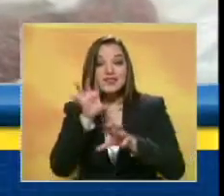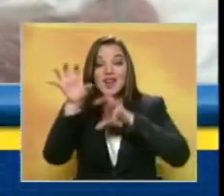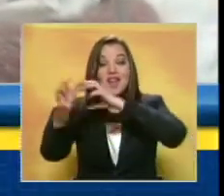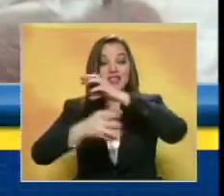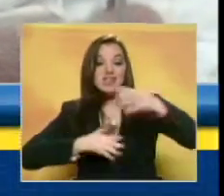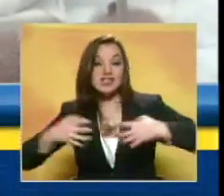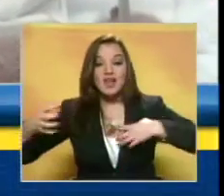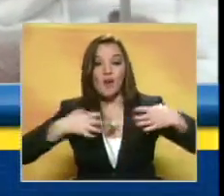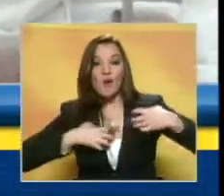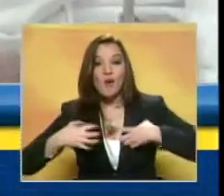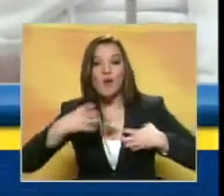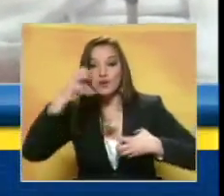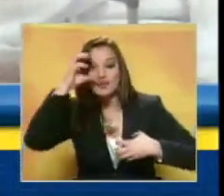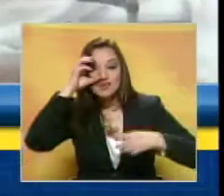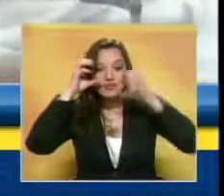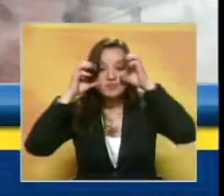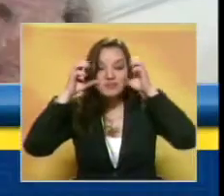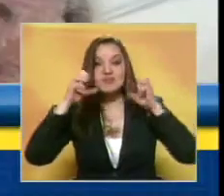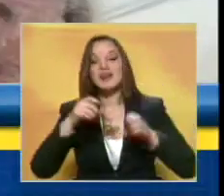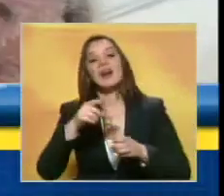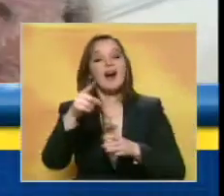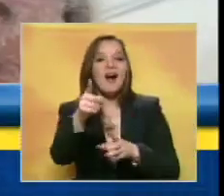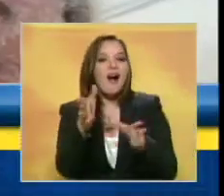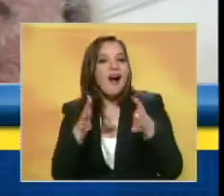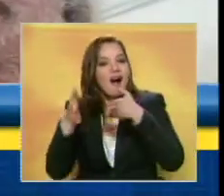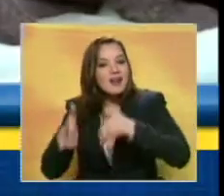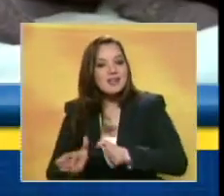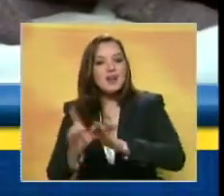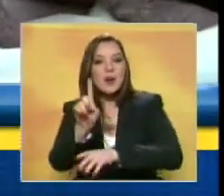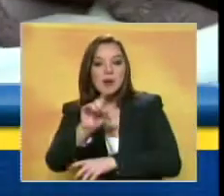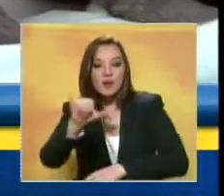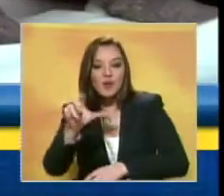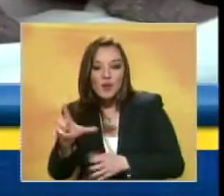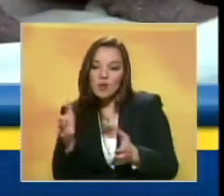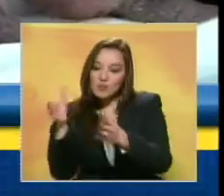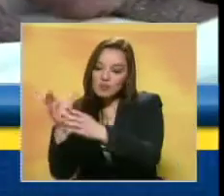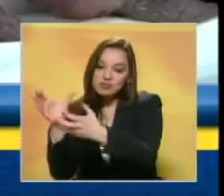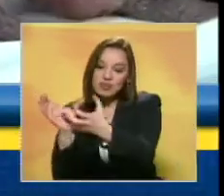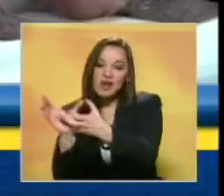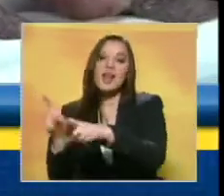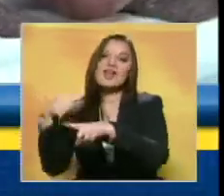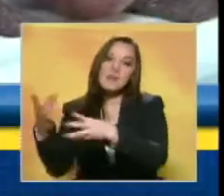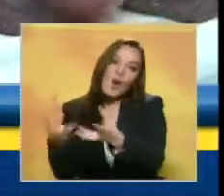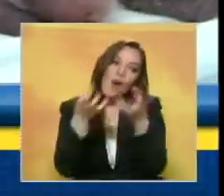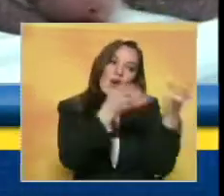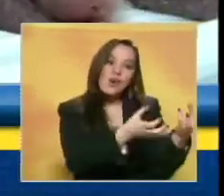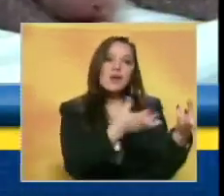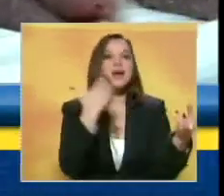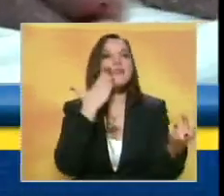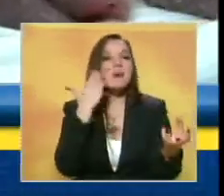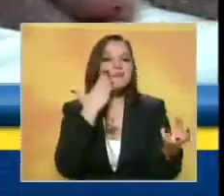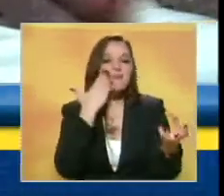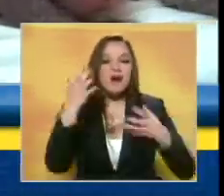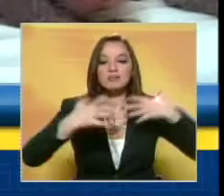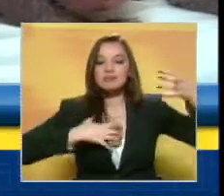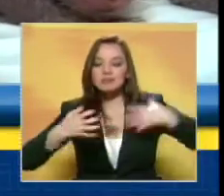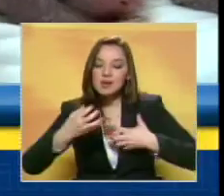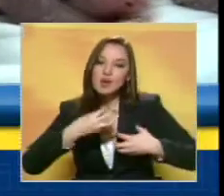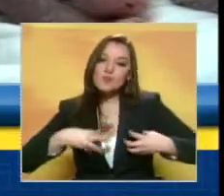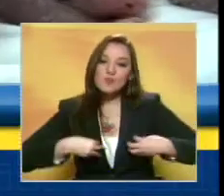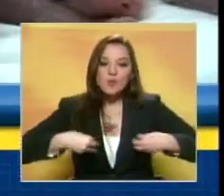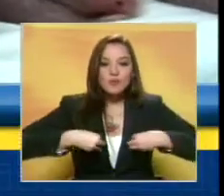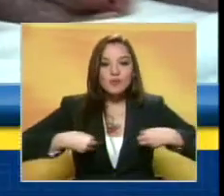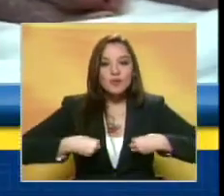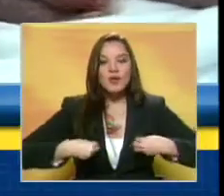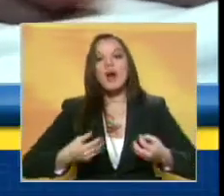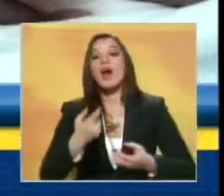Los cachorros nacieron el 29 de julio, estuvieron en una incubadora y luego fueron devueltos a su madre para la lactancia. Reservistas estiman